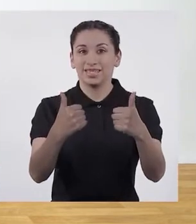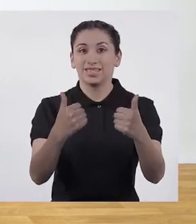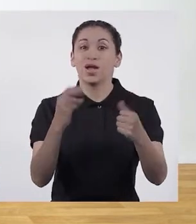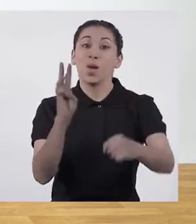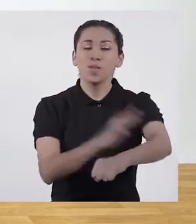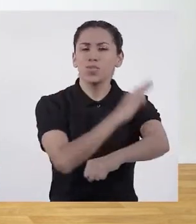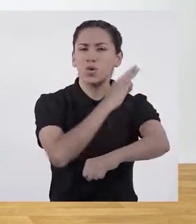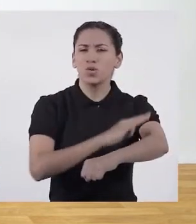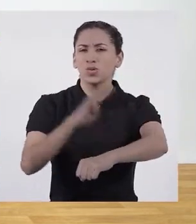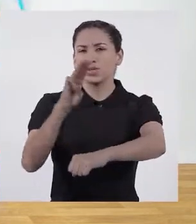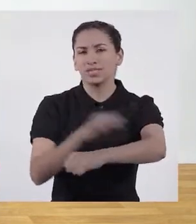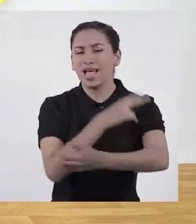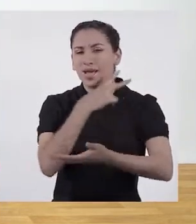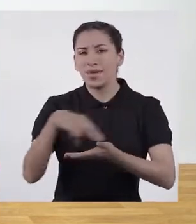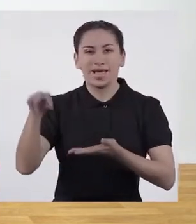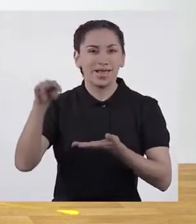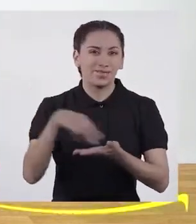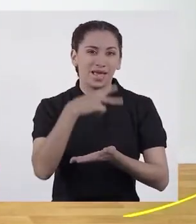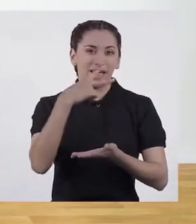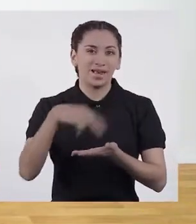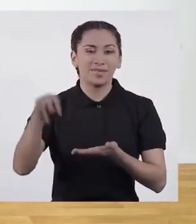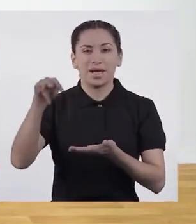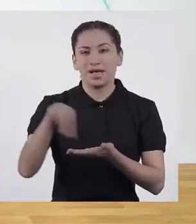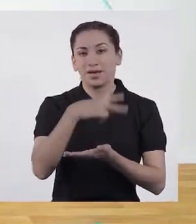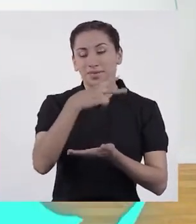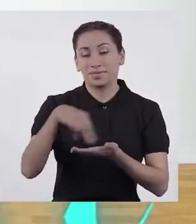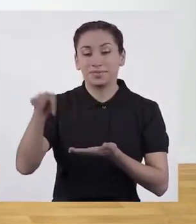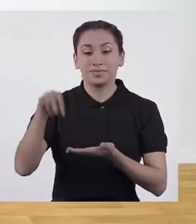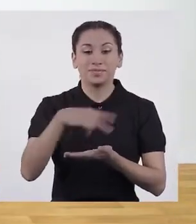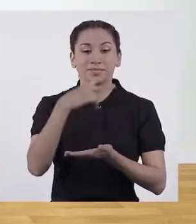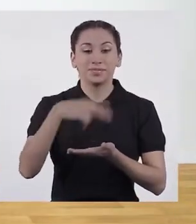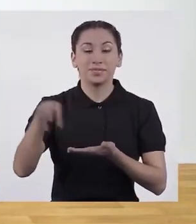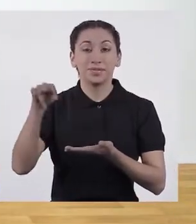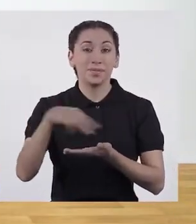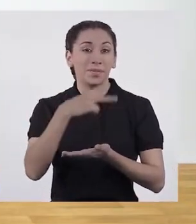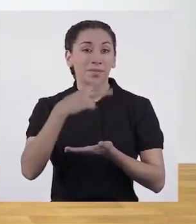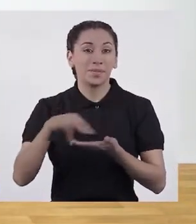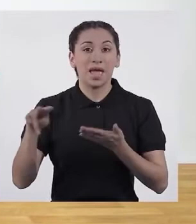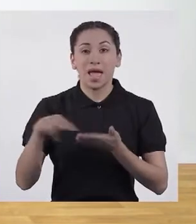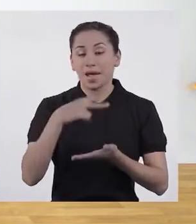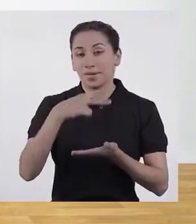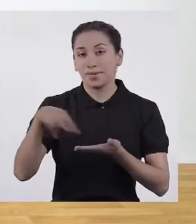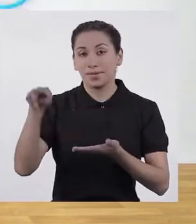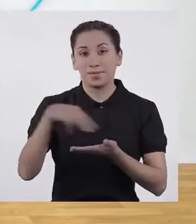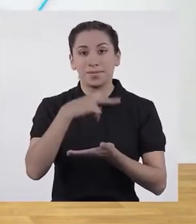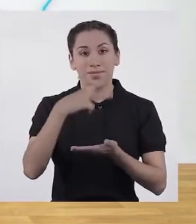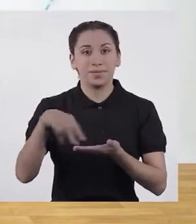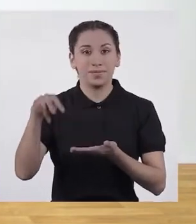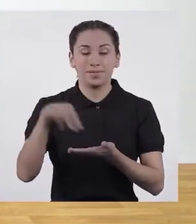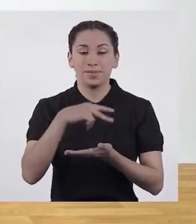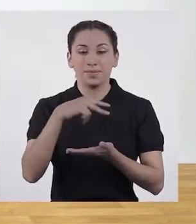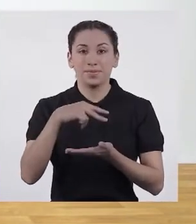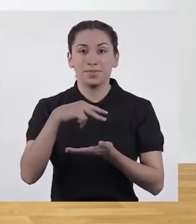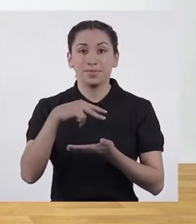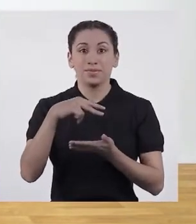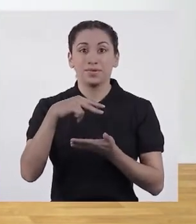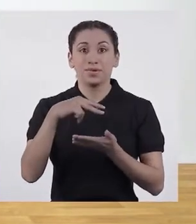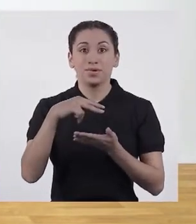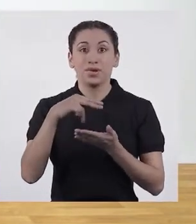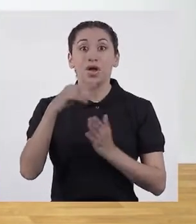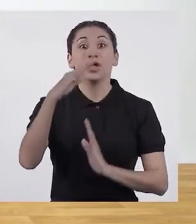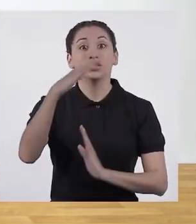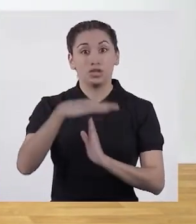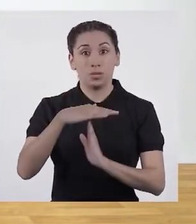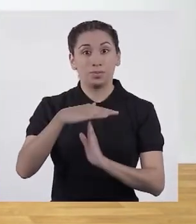bien. Música, eso es. Vueltita por aquí. Yo quiero ir por abajo, eso es.